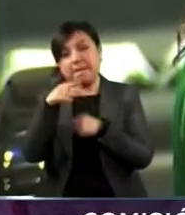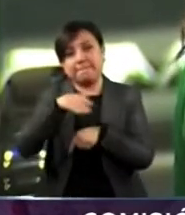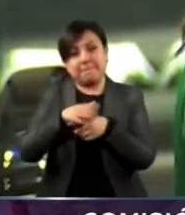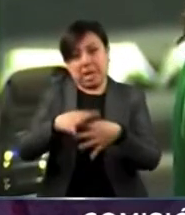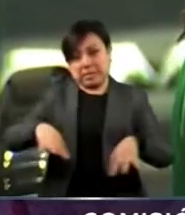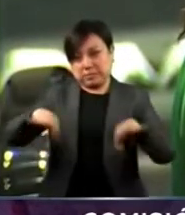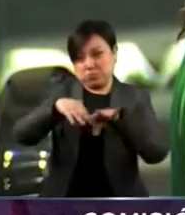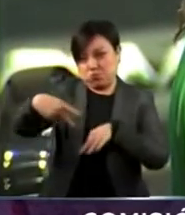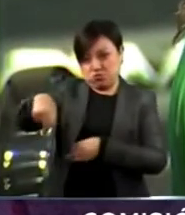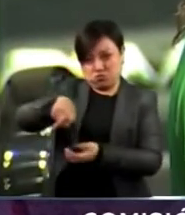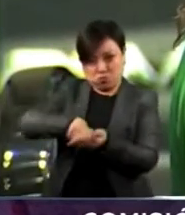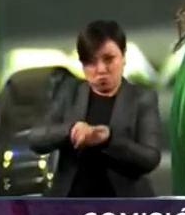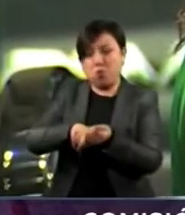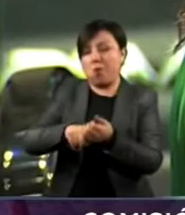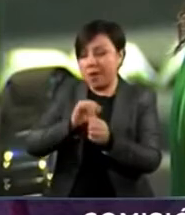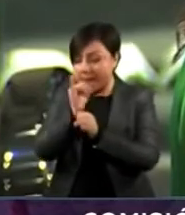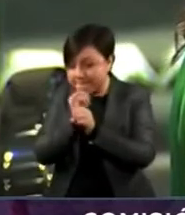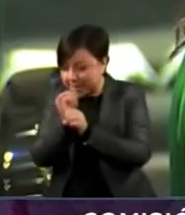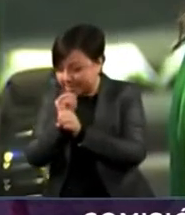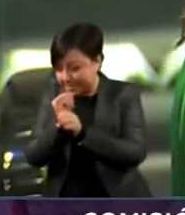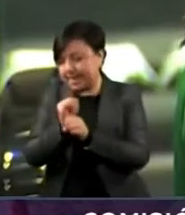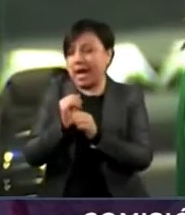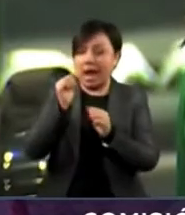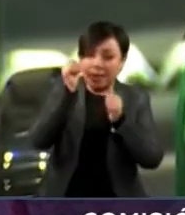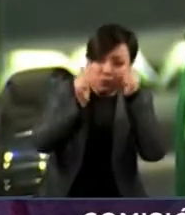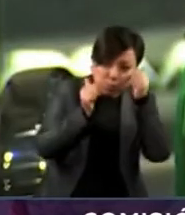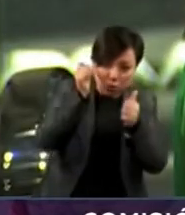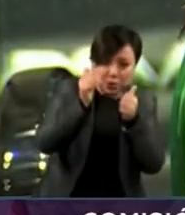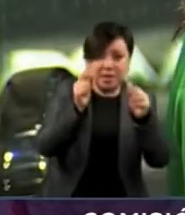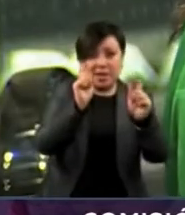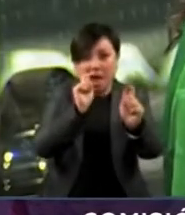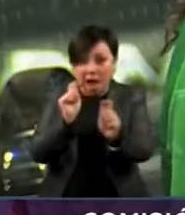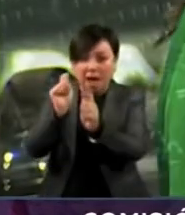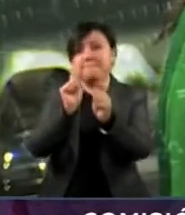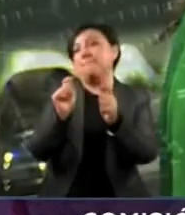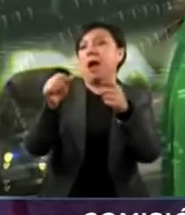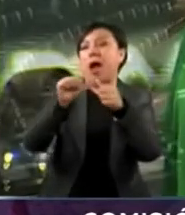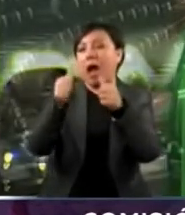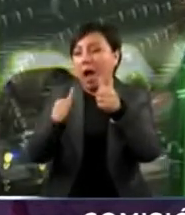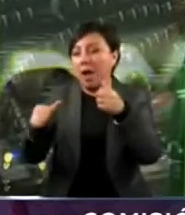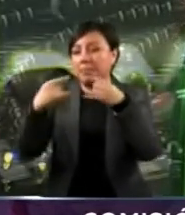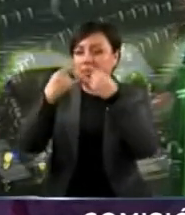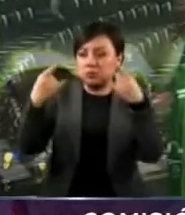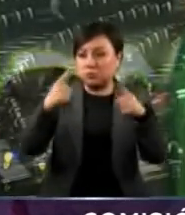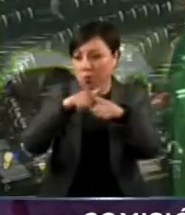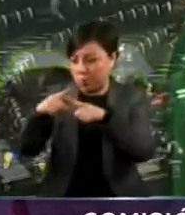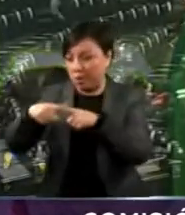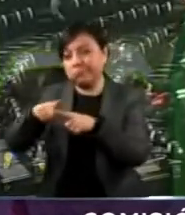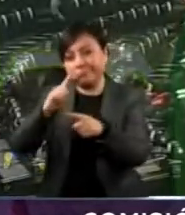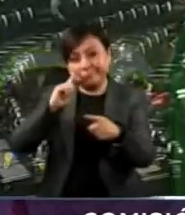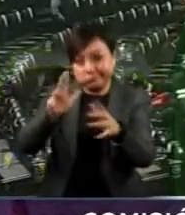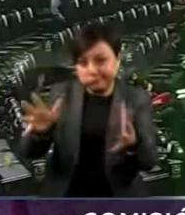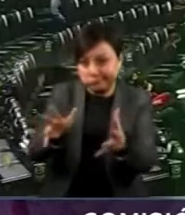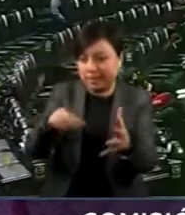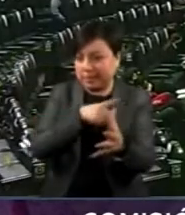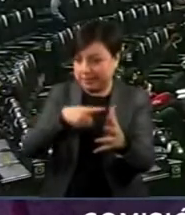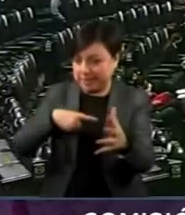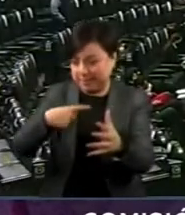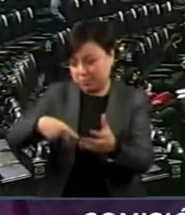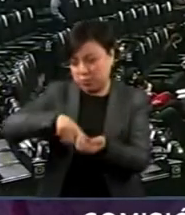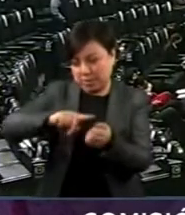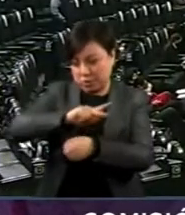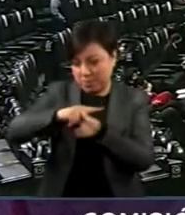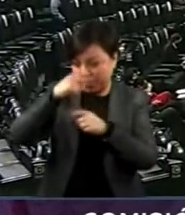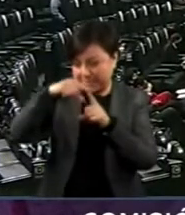nivel sobre su propia cultura, antropología, arqueología, etc. Estimados compañeros y compañeras legisladores,